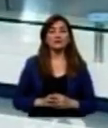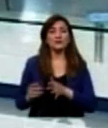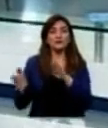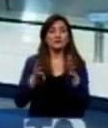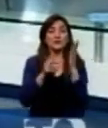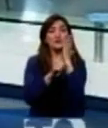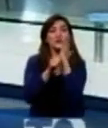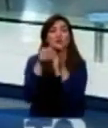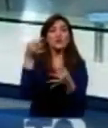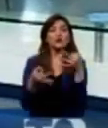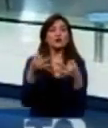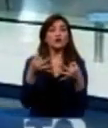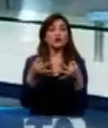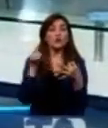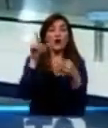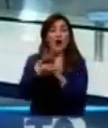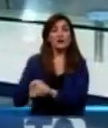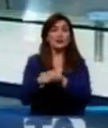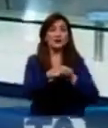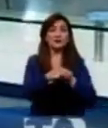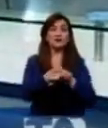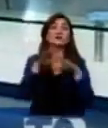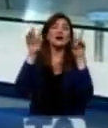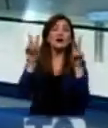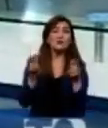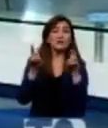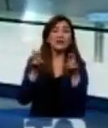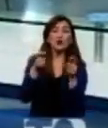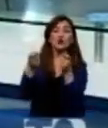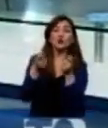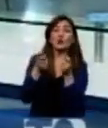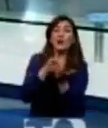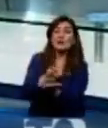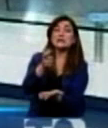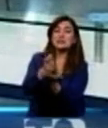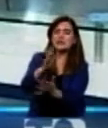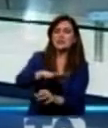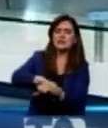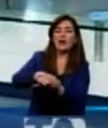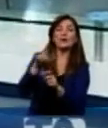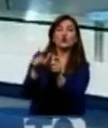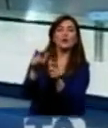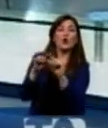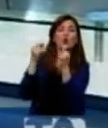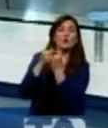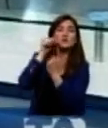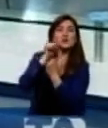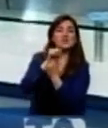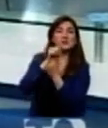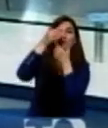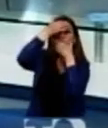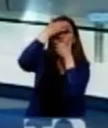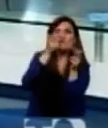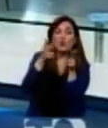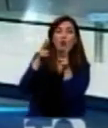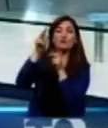El Ministerio de Justicia presentó a los detenidos relacionados con los operativos de captura, personajes que pertenecerían a la banda de